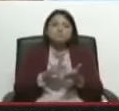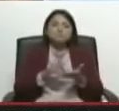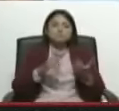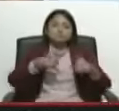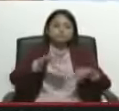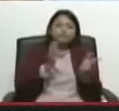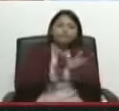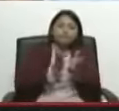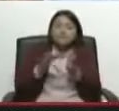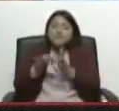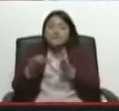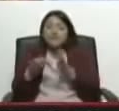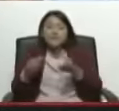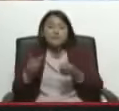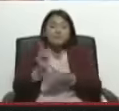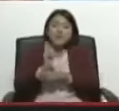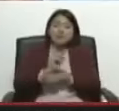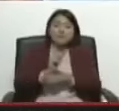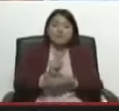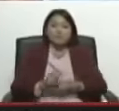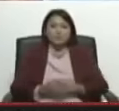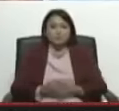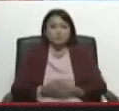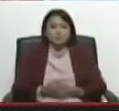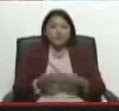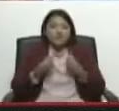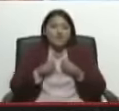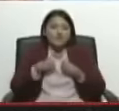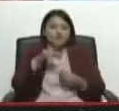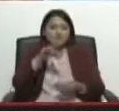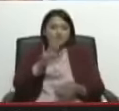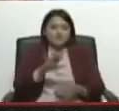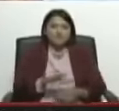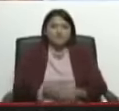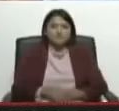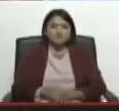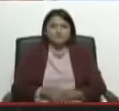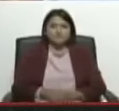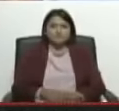pronto posible, lo más cercano a su residencia.